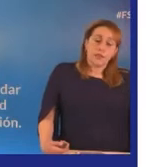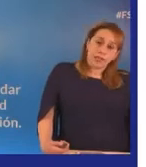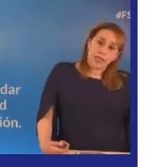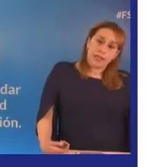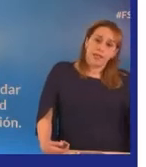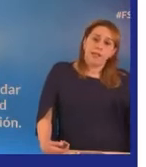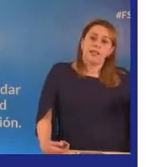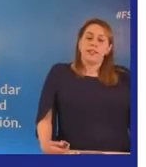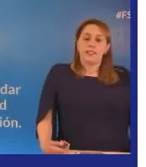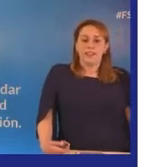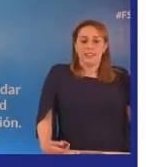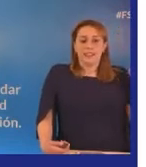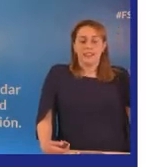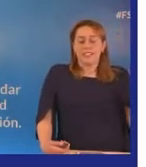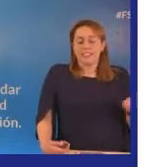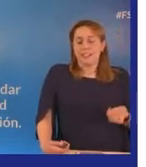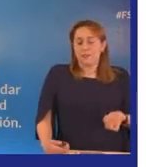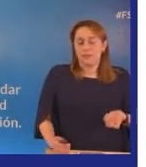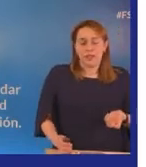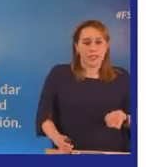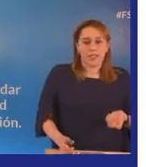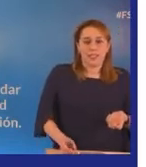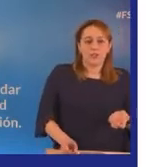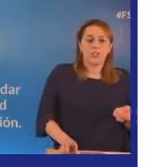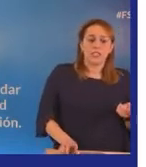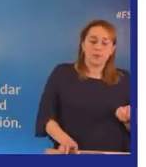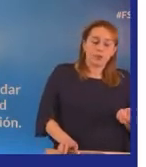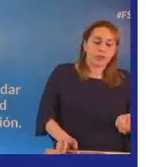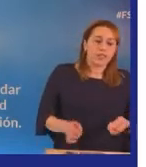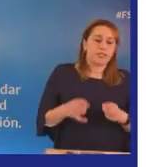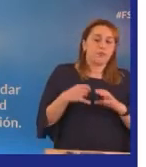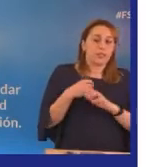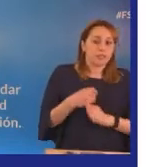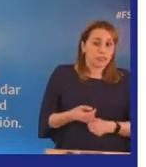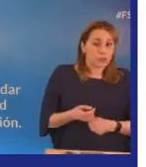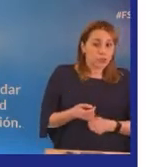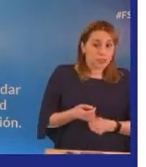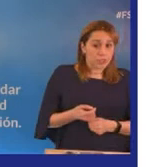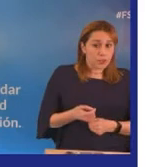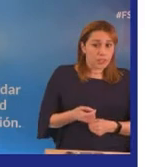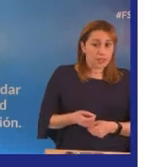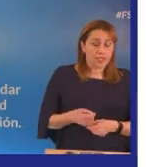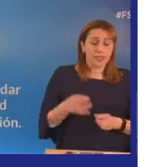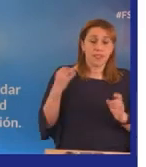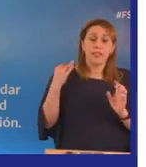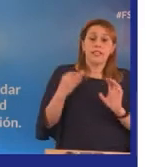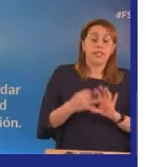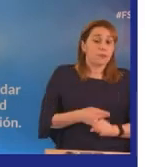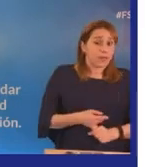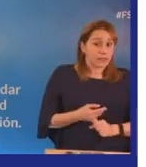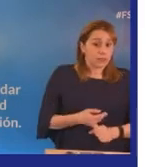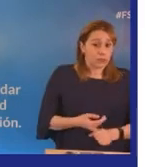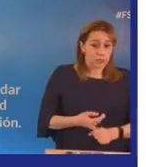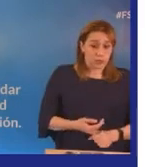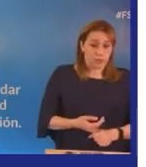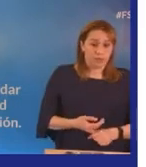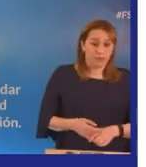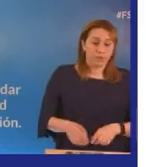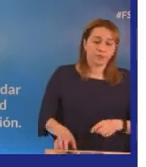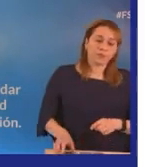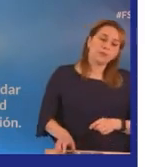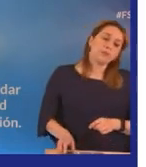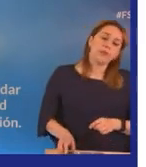la jefe Nelly y el día de ayer les han dicho que es importantísimo el ejercicio físico de resistencia y la parte de